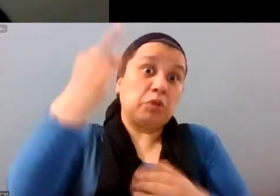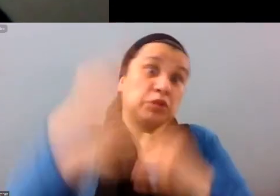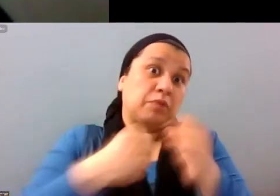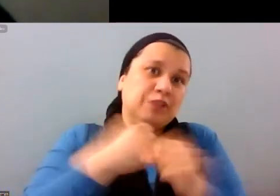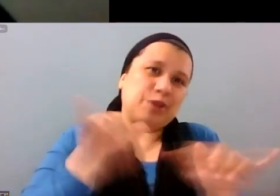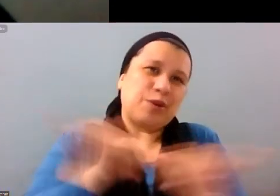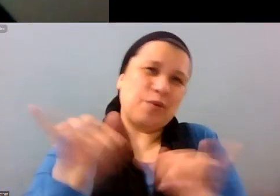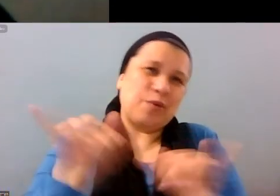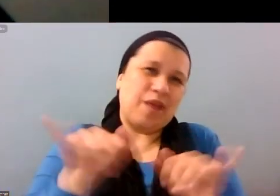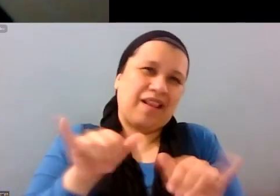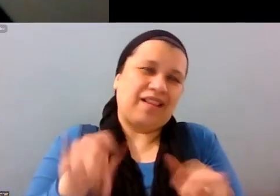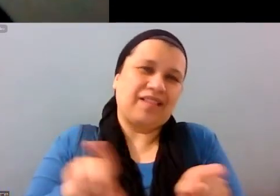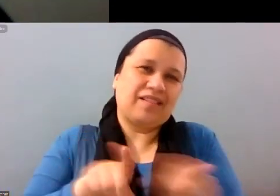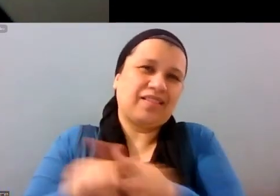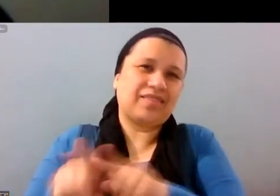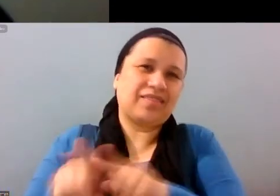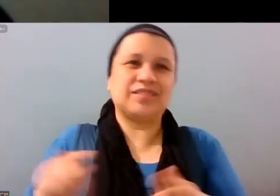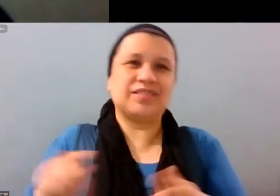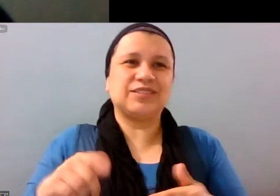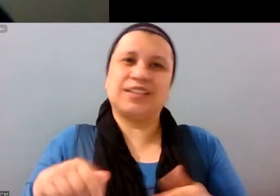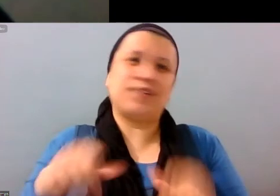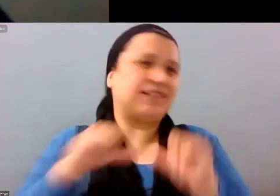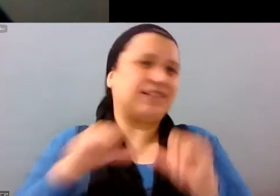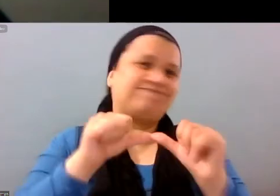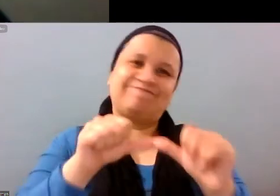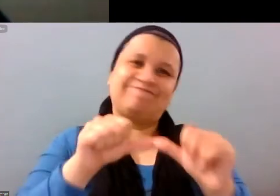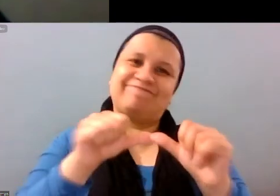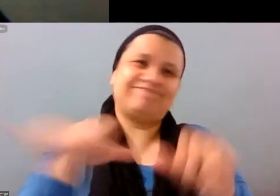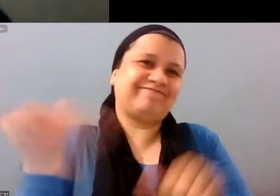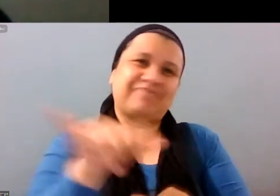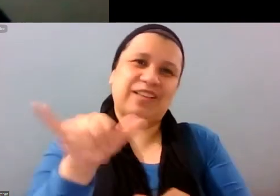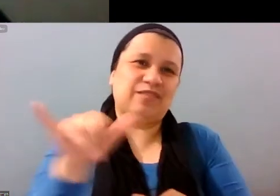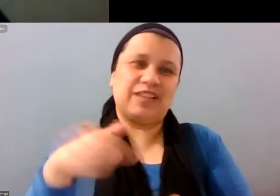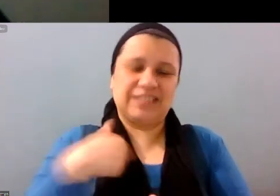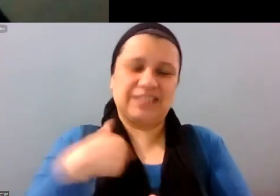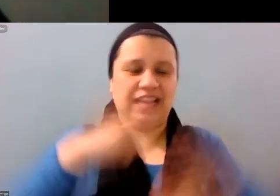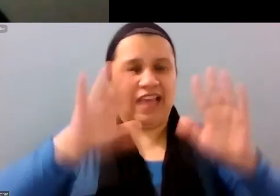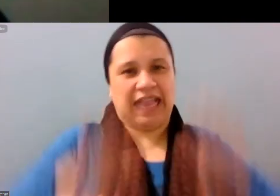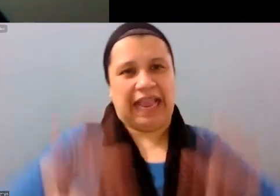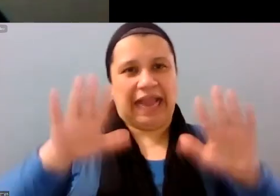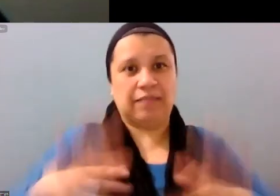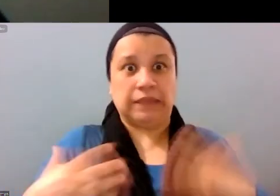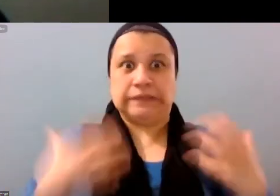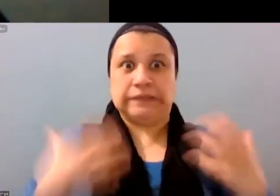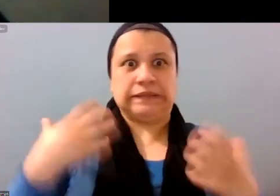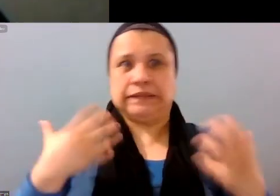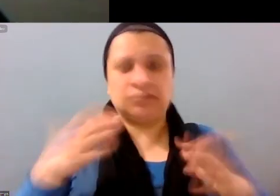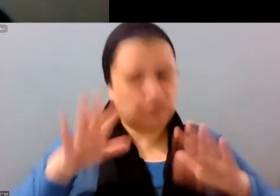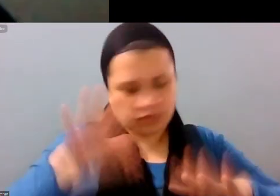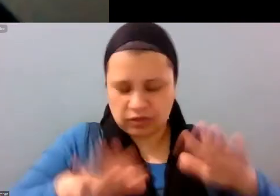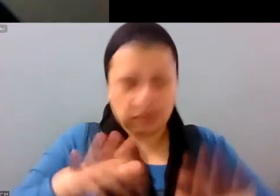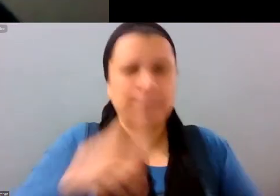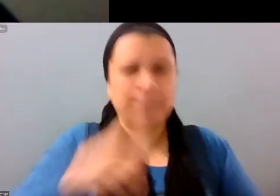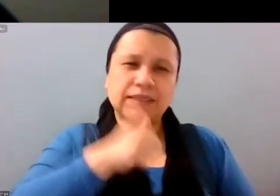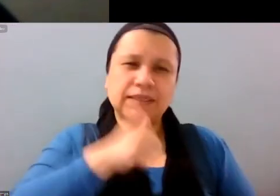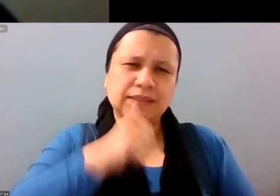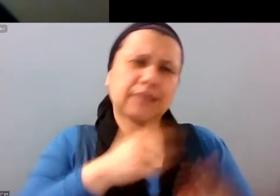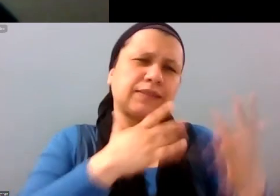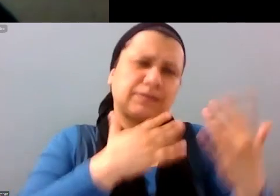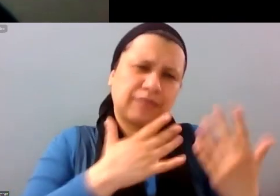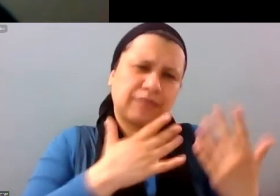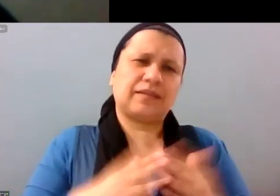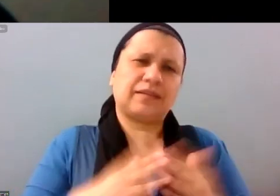todo sigue igual aquí hay que calmar ánimos y tener paciencia y esperar así hemos hemos ido